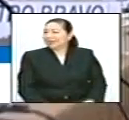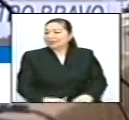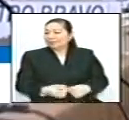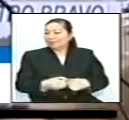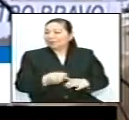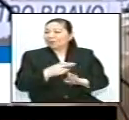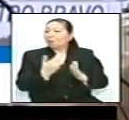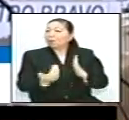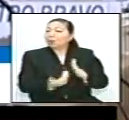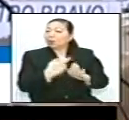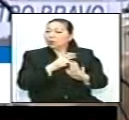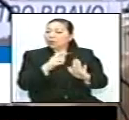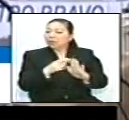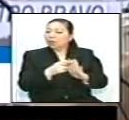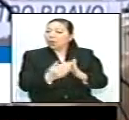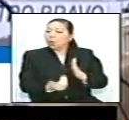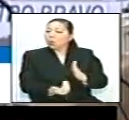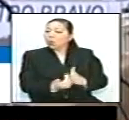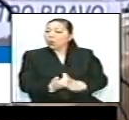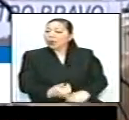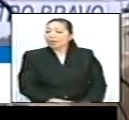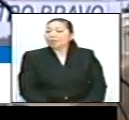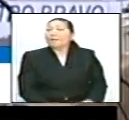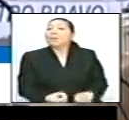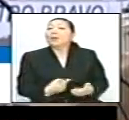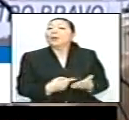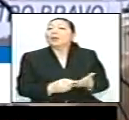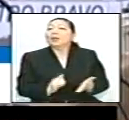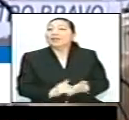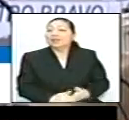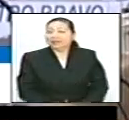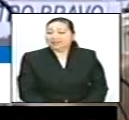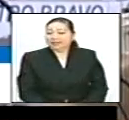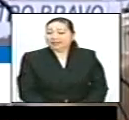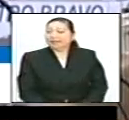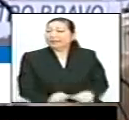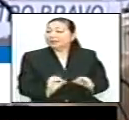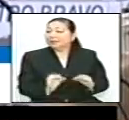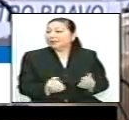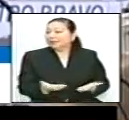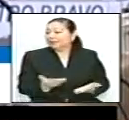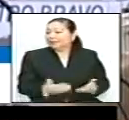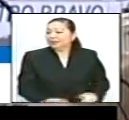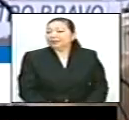los proyectos nuevos de exploración, etcétera. Porque si